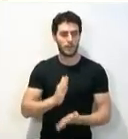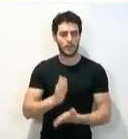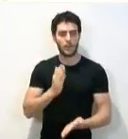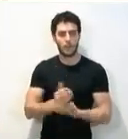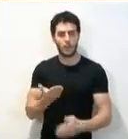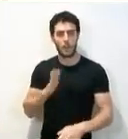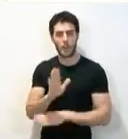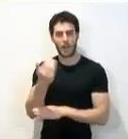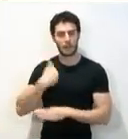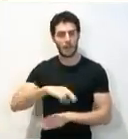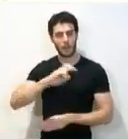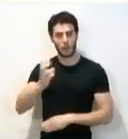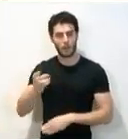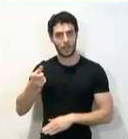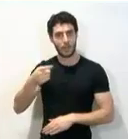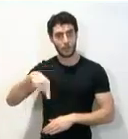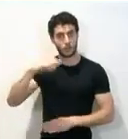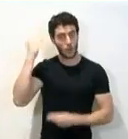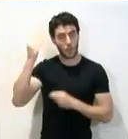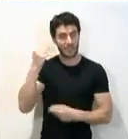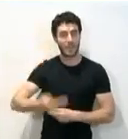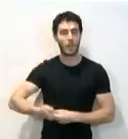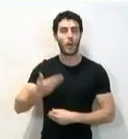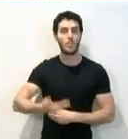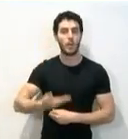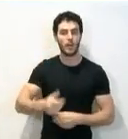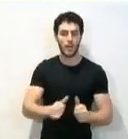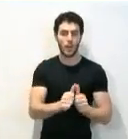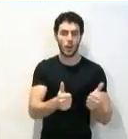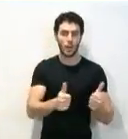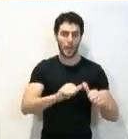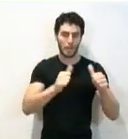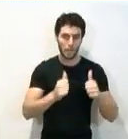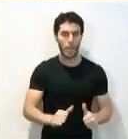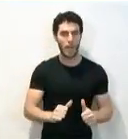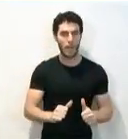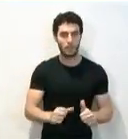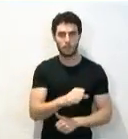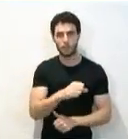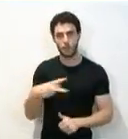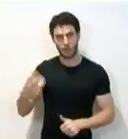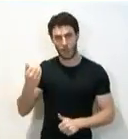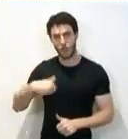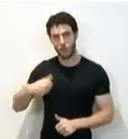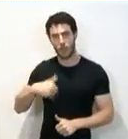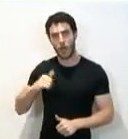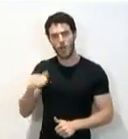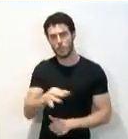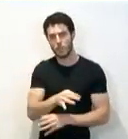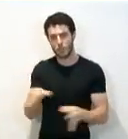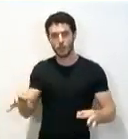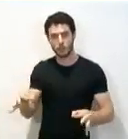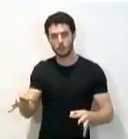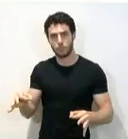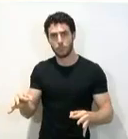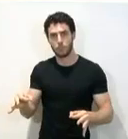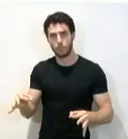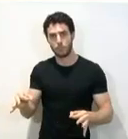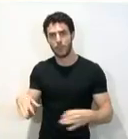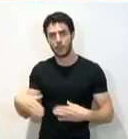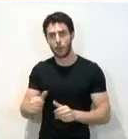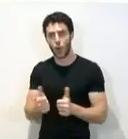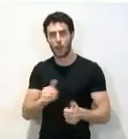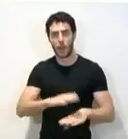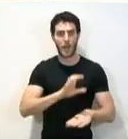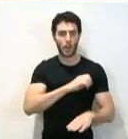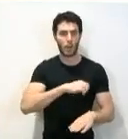ya en otras. Y creemos que es importante copiar modelos que están dando resultados óptimos en nuestra comunidad. Por tanto,